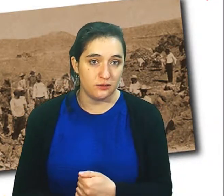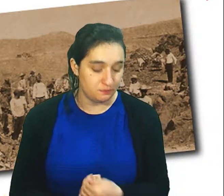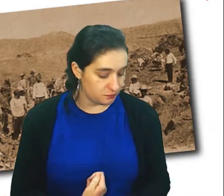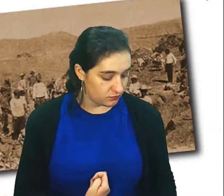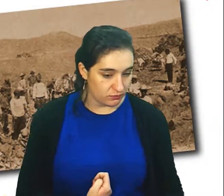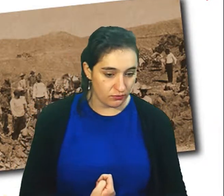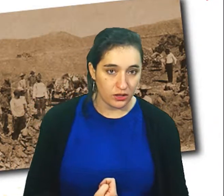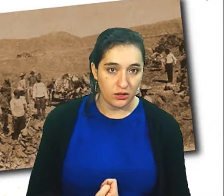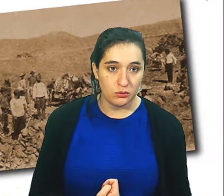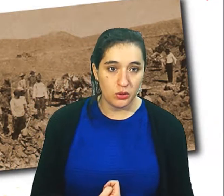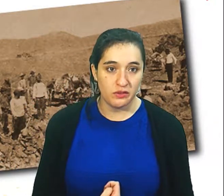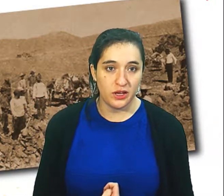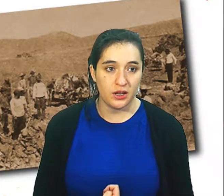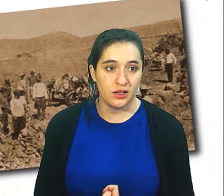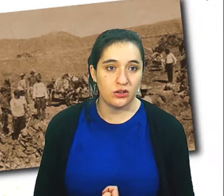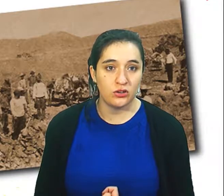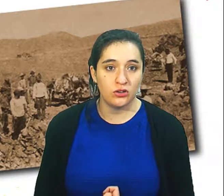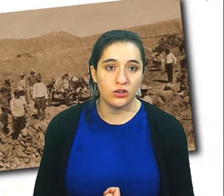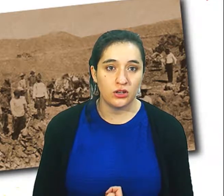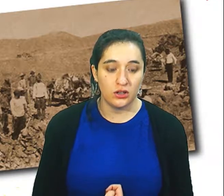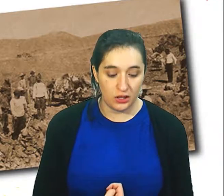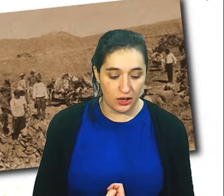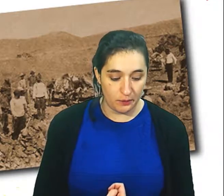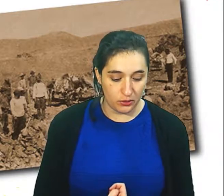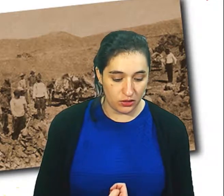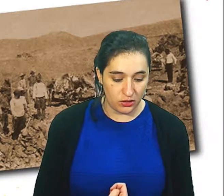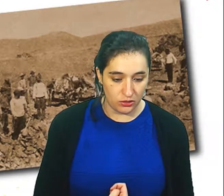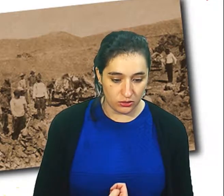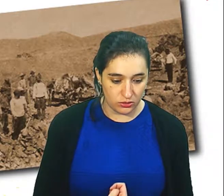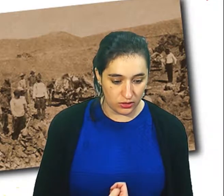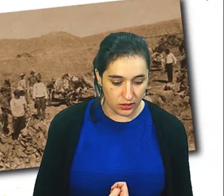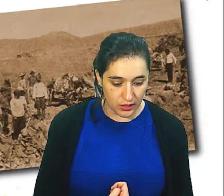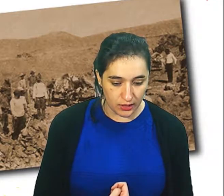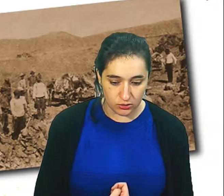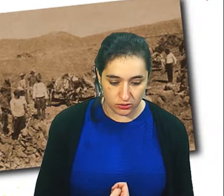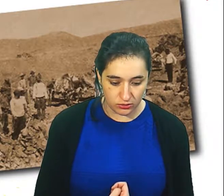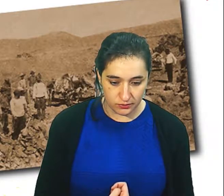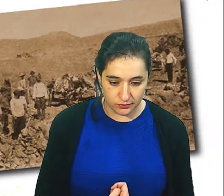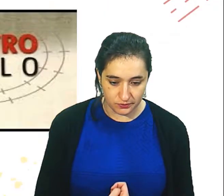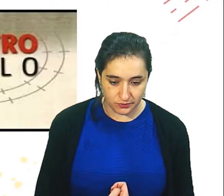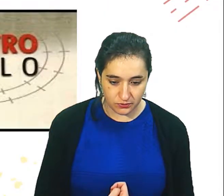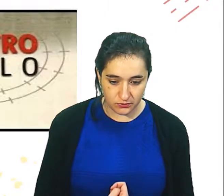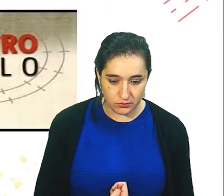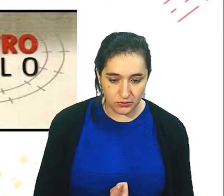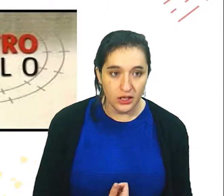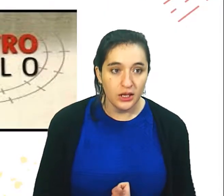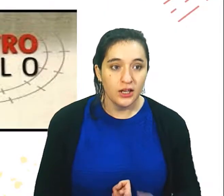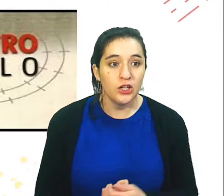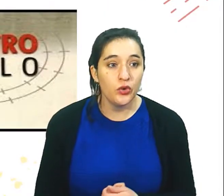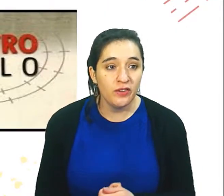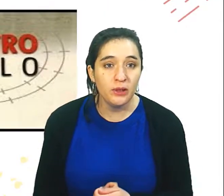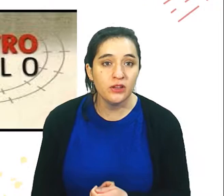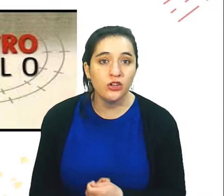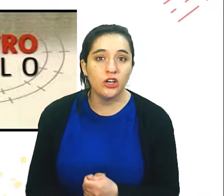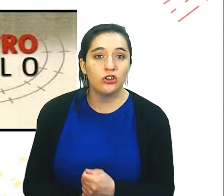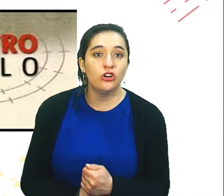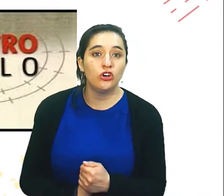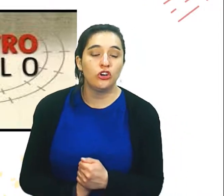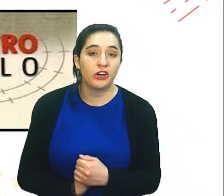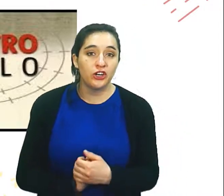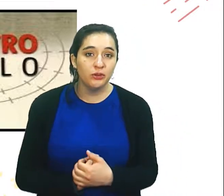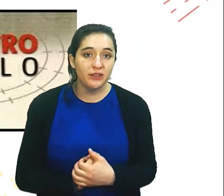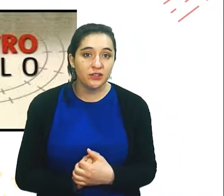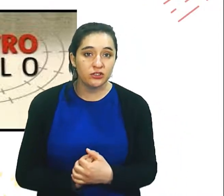laboral. Muy bien ahí con el aporte de los sindicatos. Y nuevamente yo les